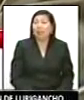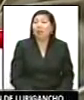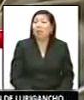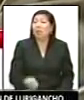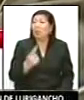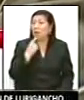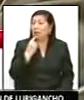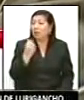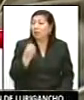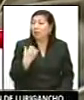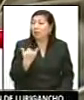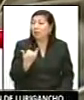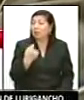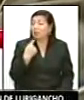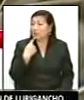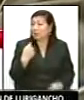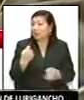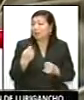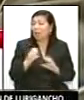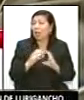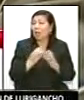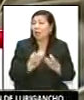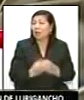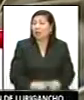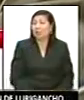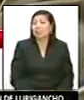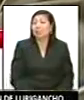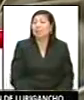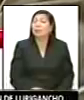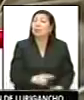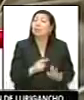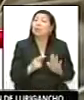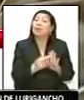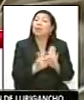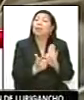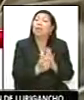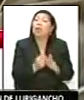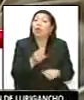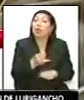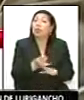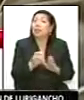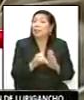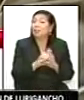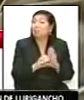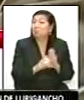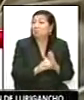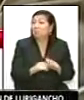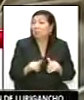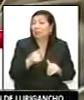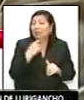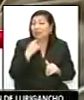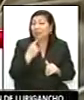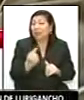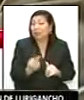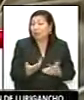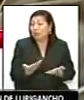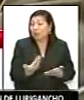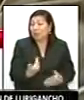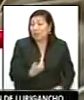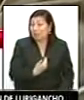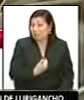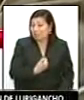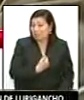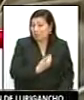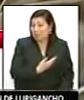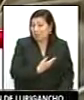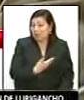acá amenazar al Congreso diciendo que este es un proyecto de ley anticonstitucional y que iba a denunciar al Congreso. Eso lo dijo la misma presidenta del